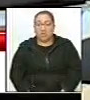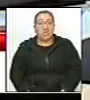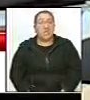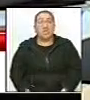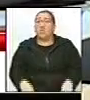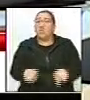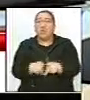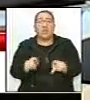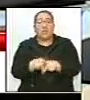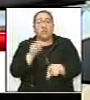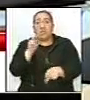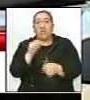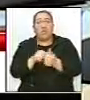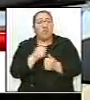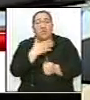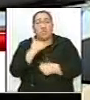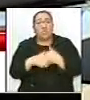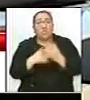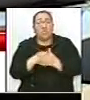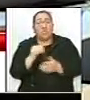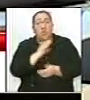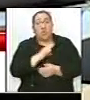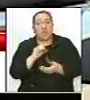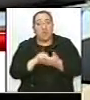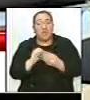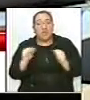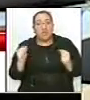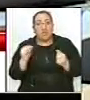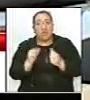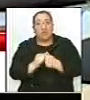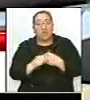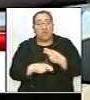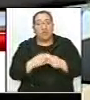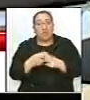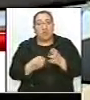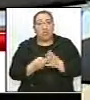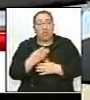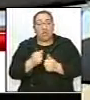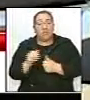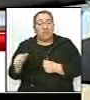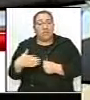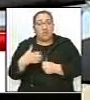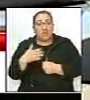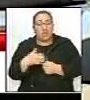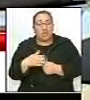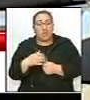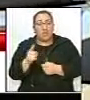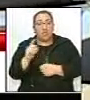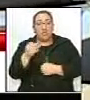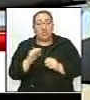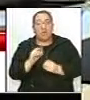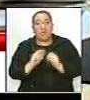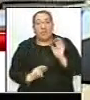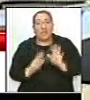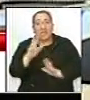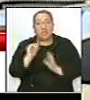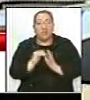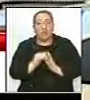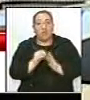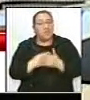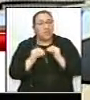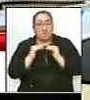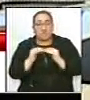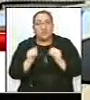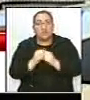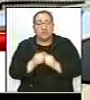Sin embargo, el mejoramiento de la gobernanza en el Sistema Nacional de Innovación en Pesca y Acuicultura, de un presupuesto de 13 millones que se mantiene